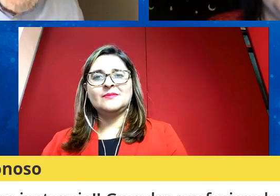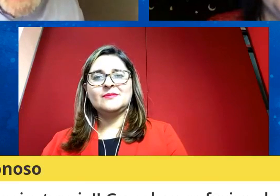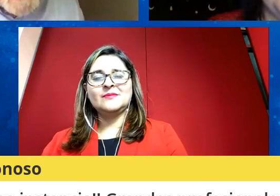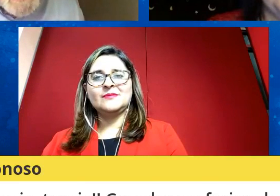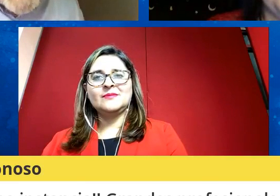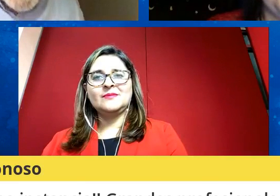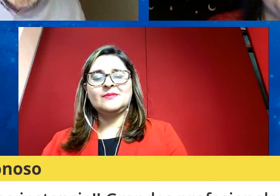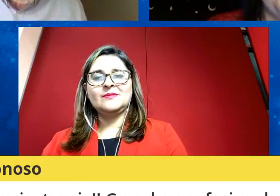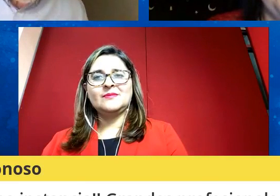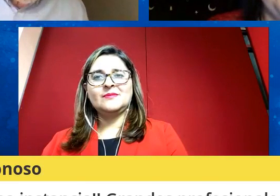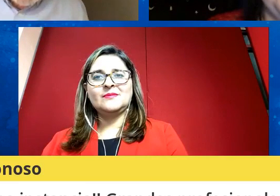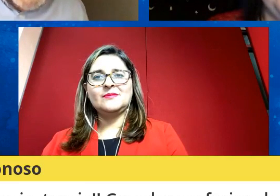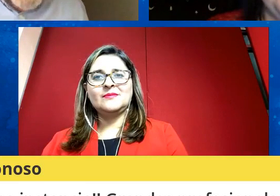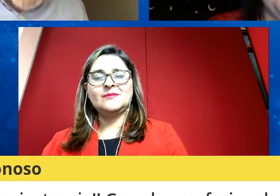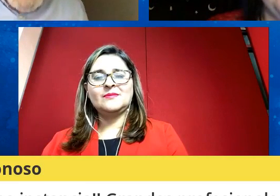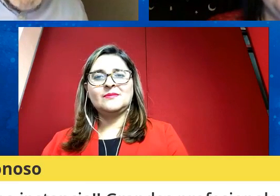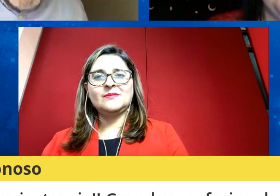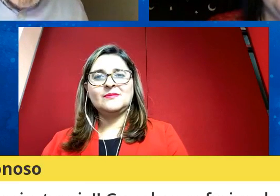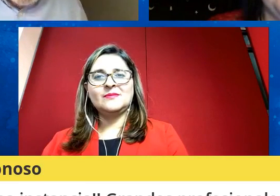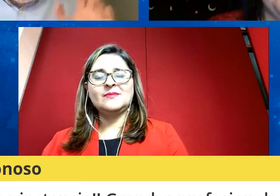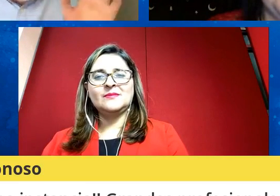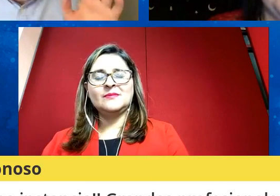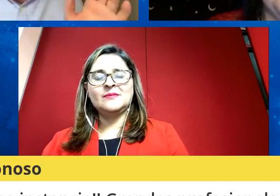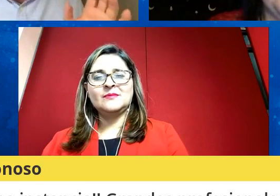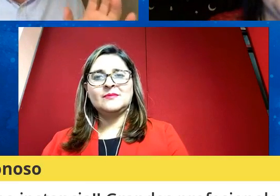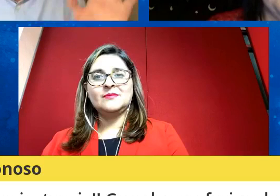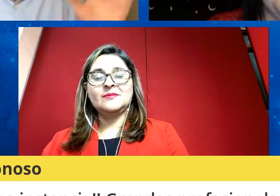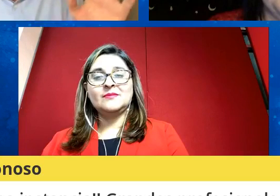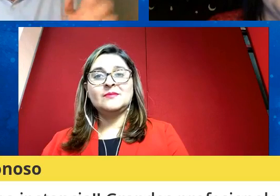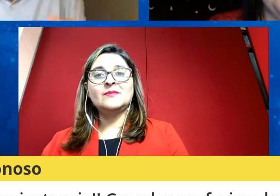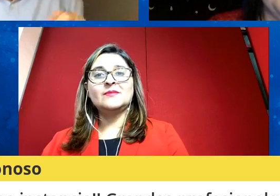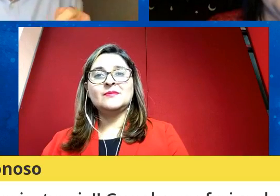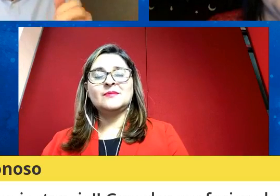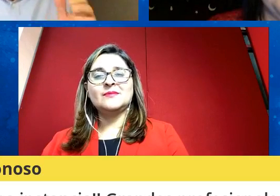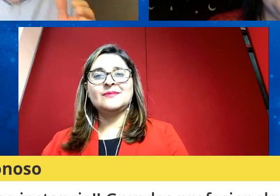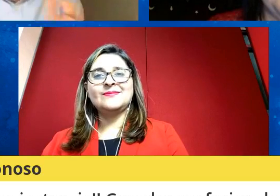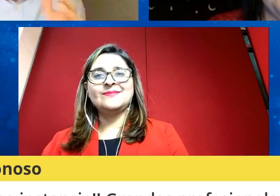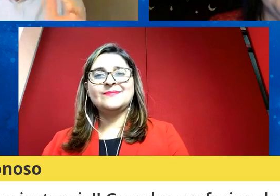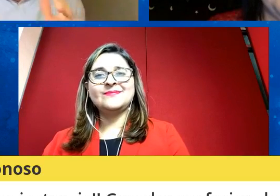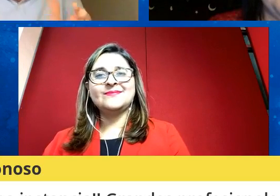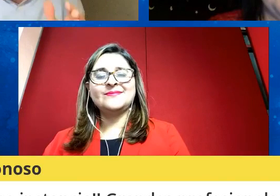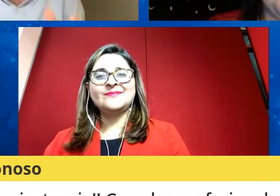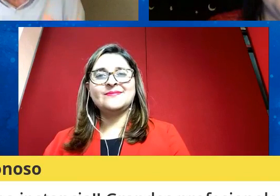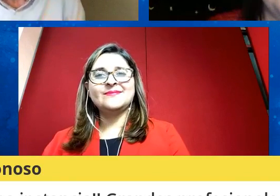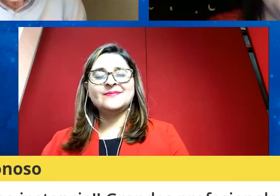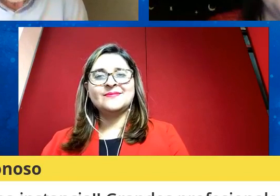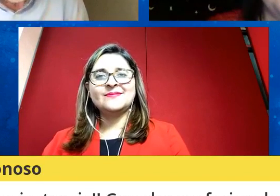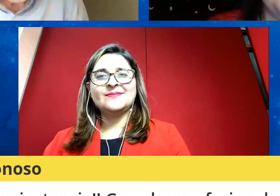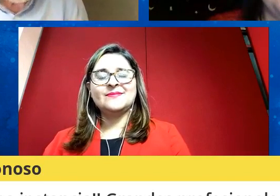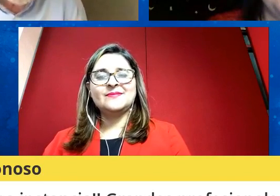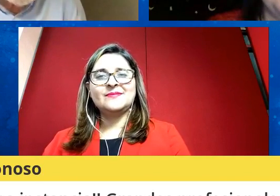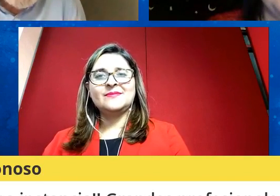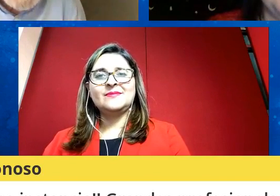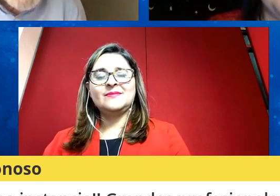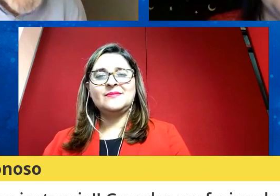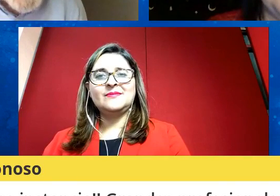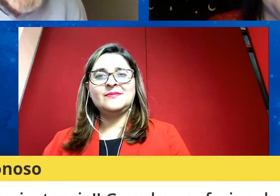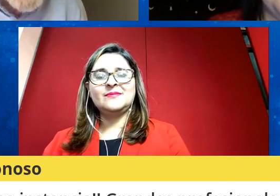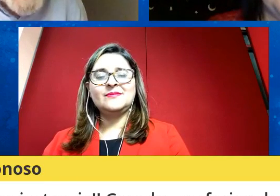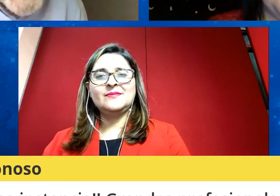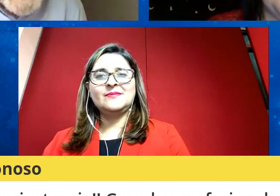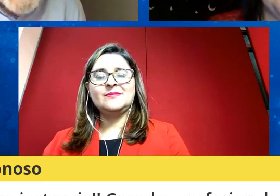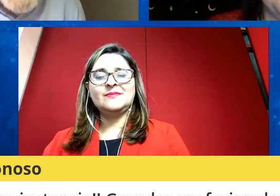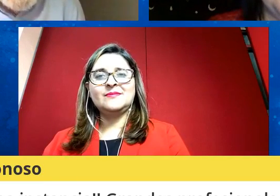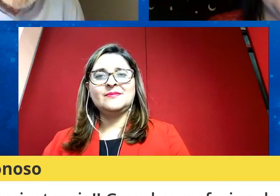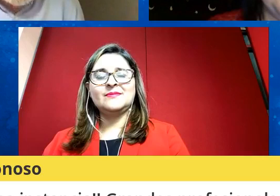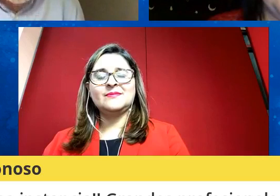árboles milenarios, árboles que tienen 500 años. No, pues, compadre, si es re buen negocio, echamos abajo esto, porque les importa